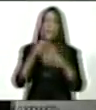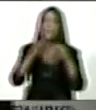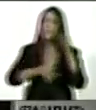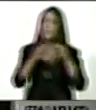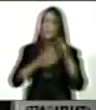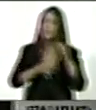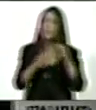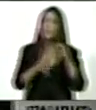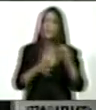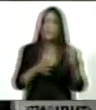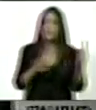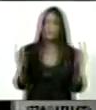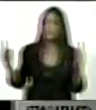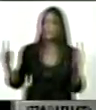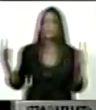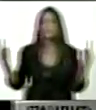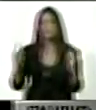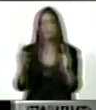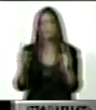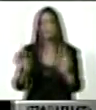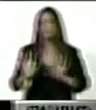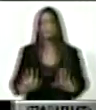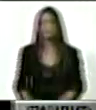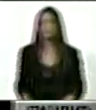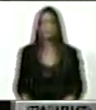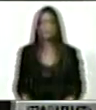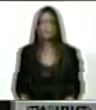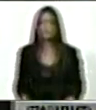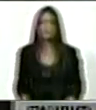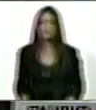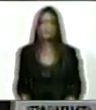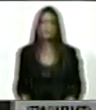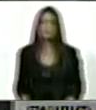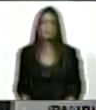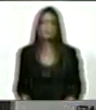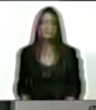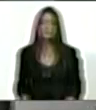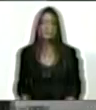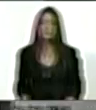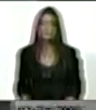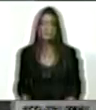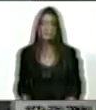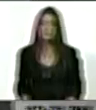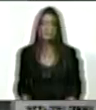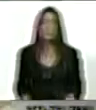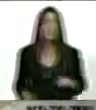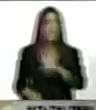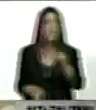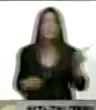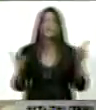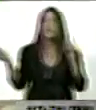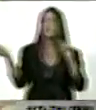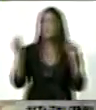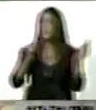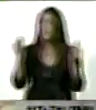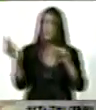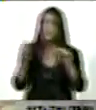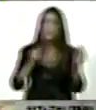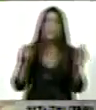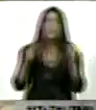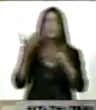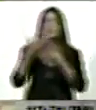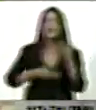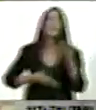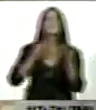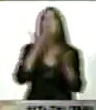por el lado de la bancada de la derecha y otro por el lado de las fuerzas de la patria, que han venido discutiendo la elaboración de